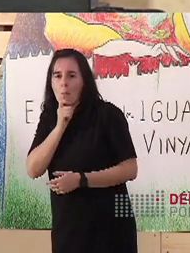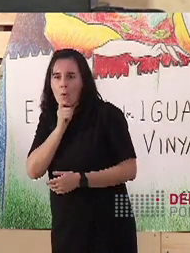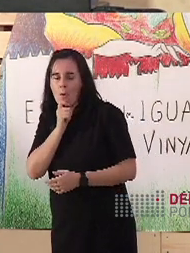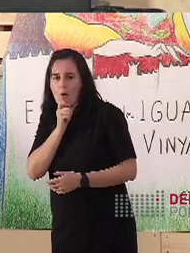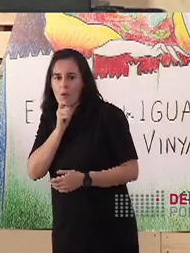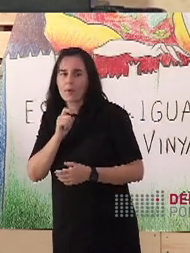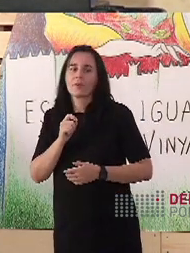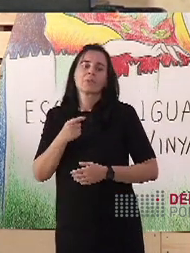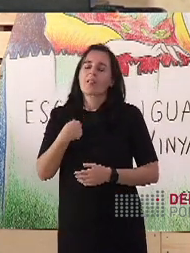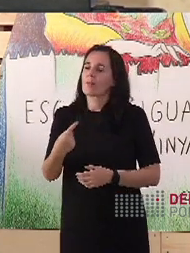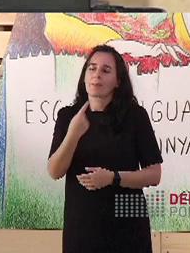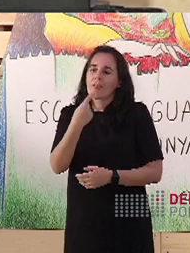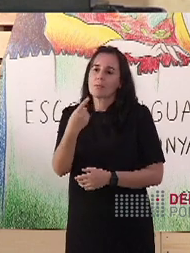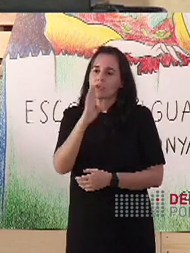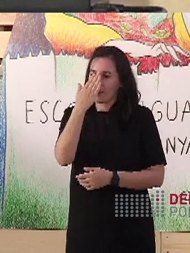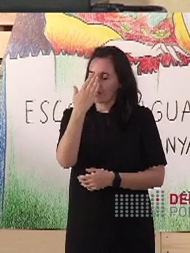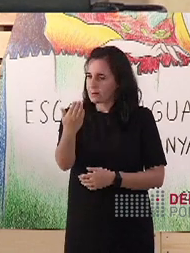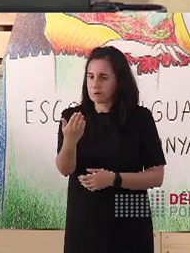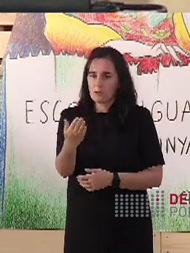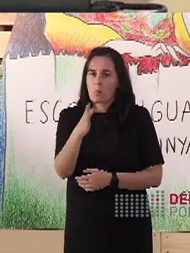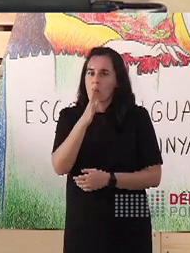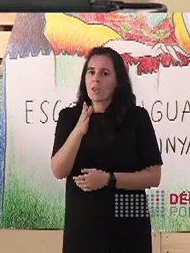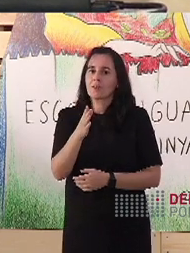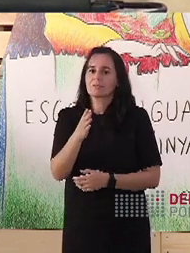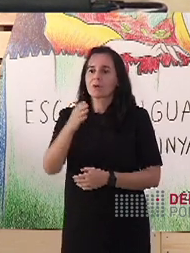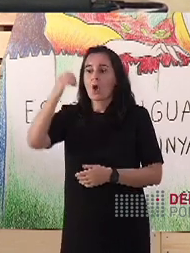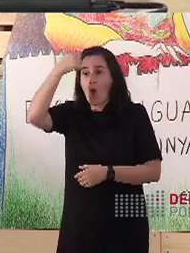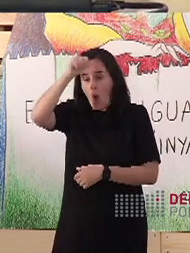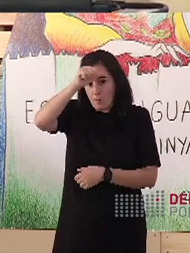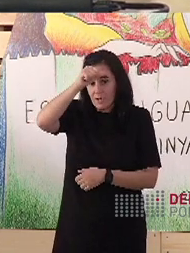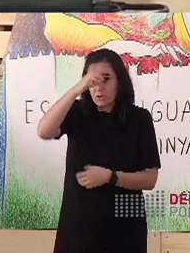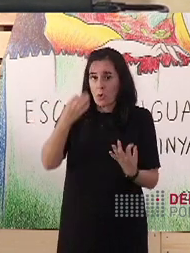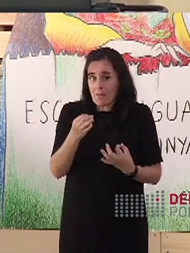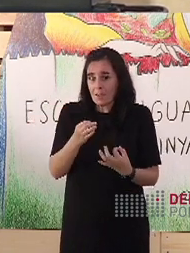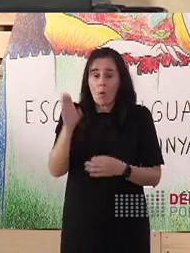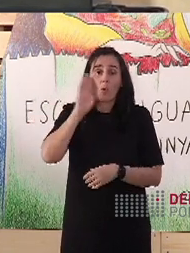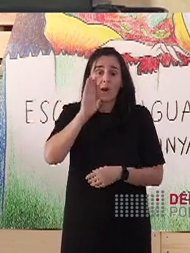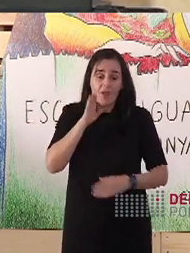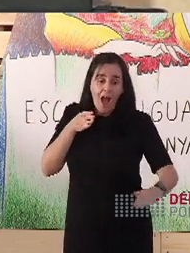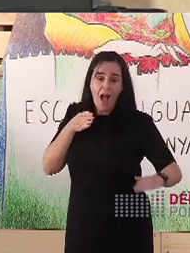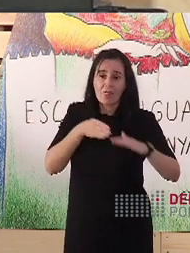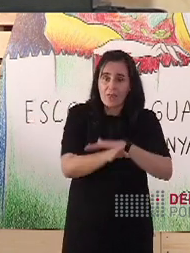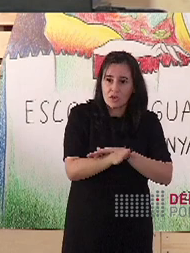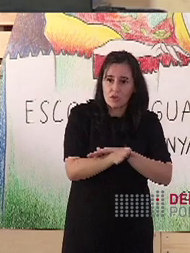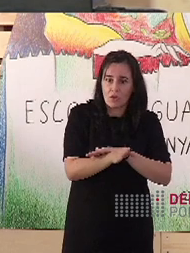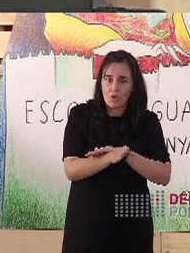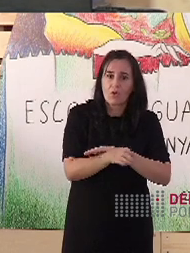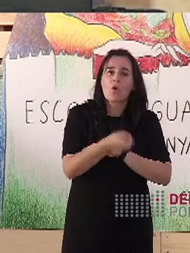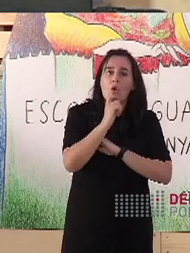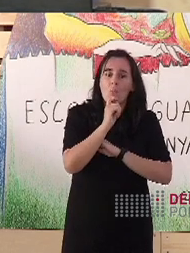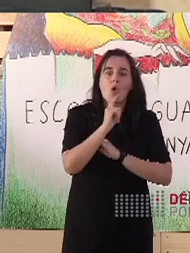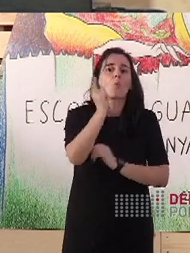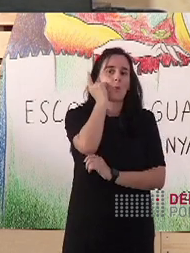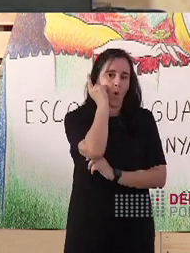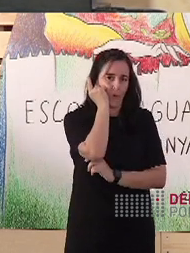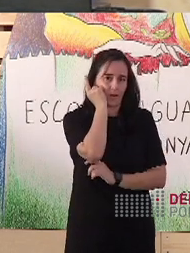directamente la manera en la que las personas están, los hombres, perdón, están accediendo a la pornografía es a través de sus dispositivos móviles. Nuestros